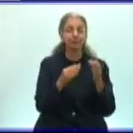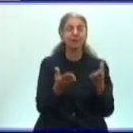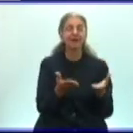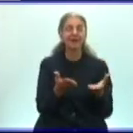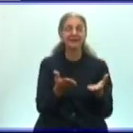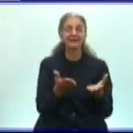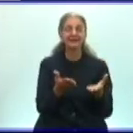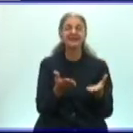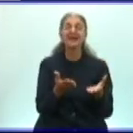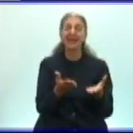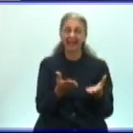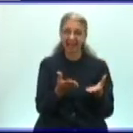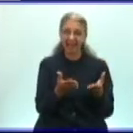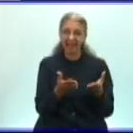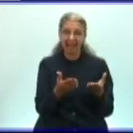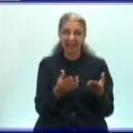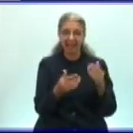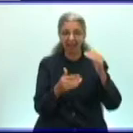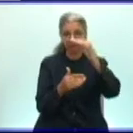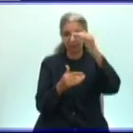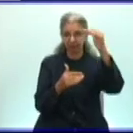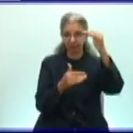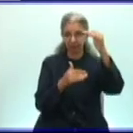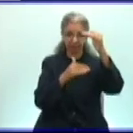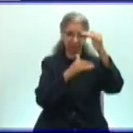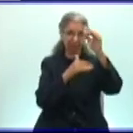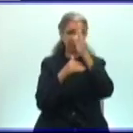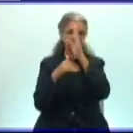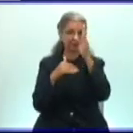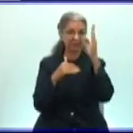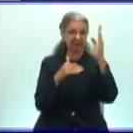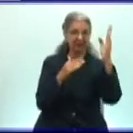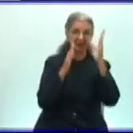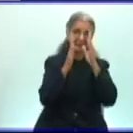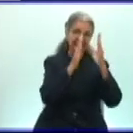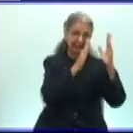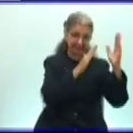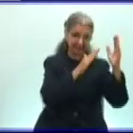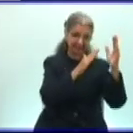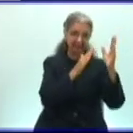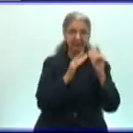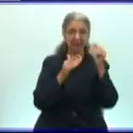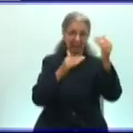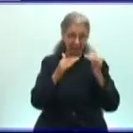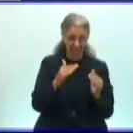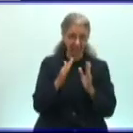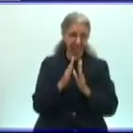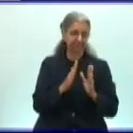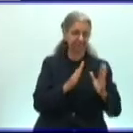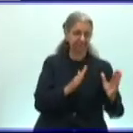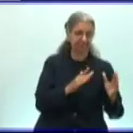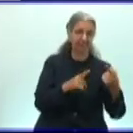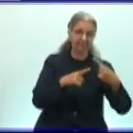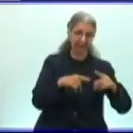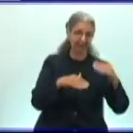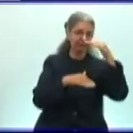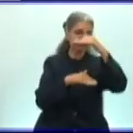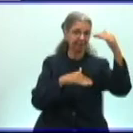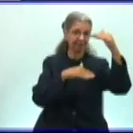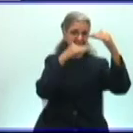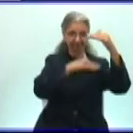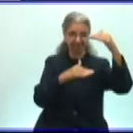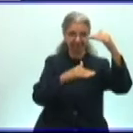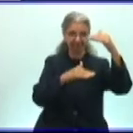entonces, acá cada rama está en serie, pero ambas a su vez se encuentran en paralelo. En nuestros